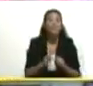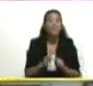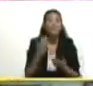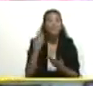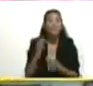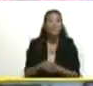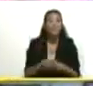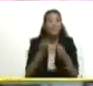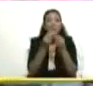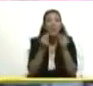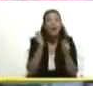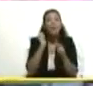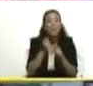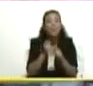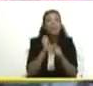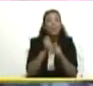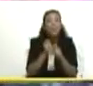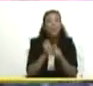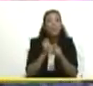¡Muy suave!